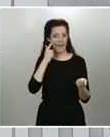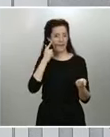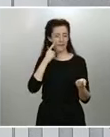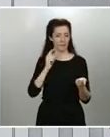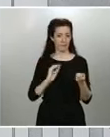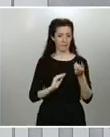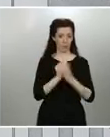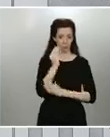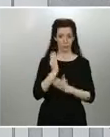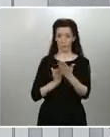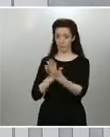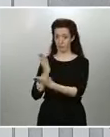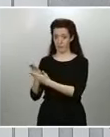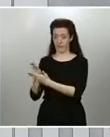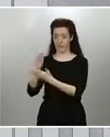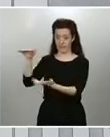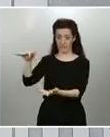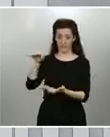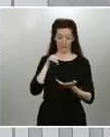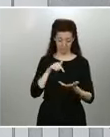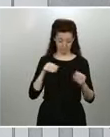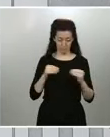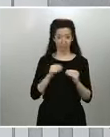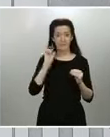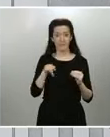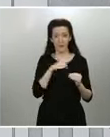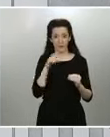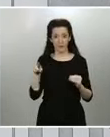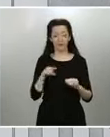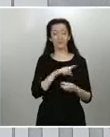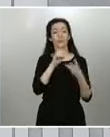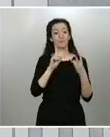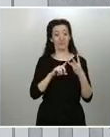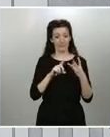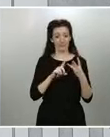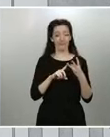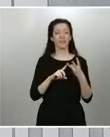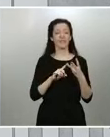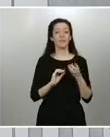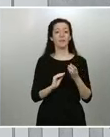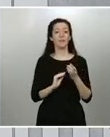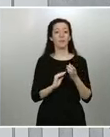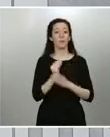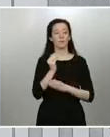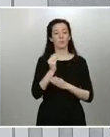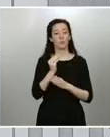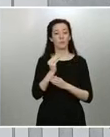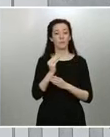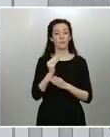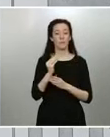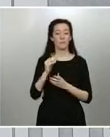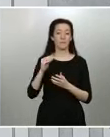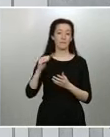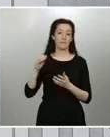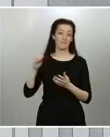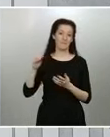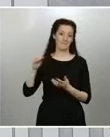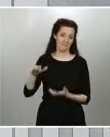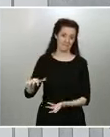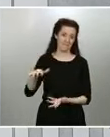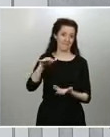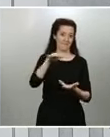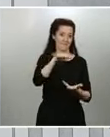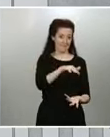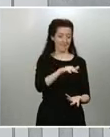desde hace ya varias semanas un control en destino para asegurarnos que el producto que recibimos una vez analizado por el instituto nacional de